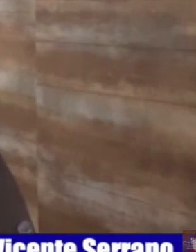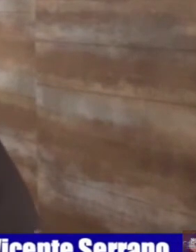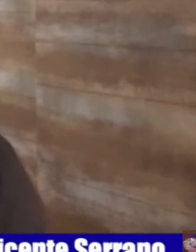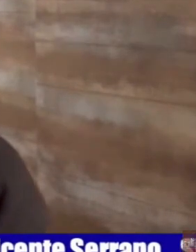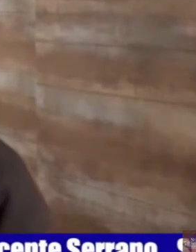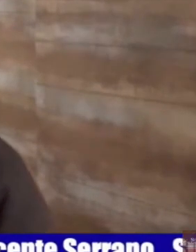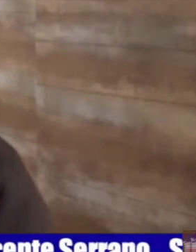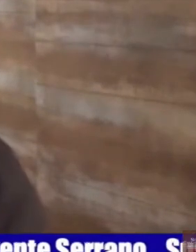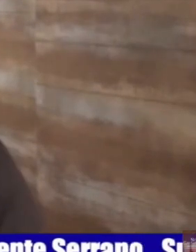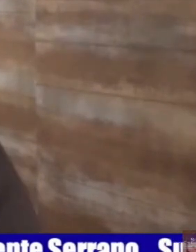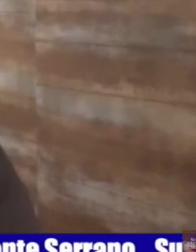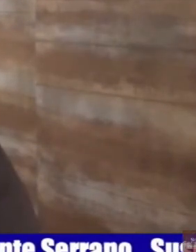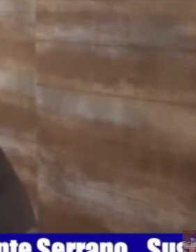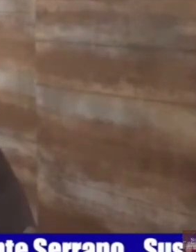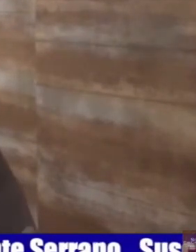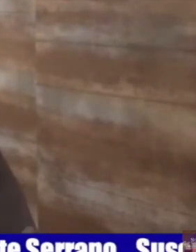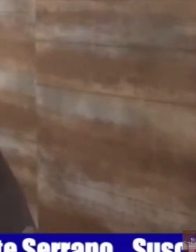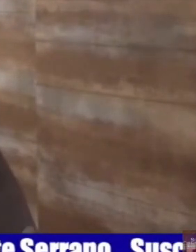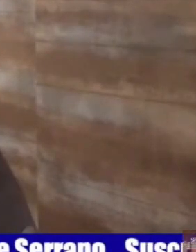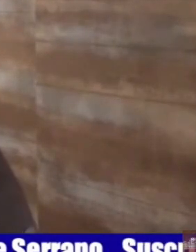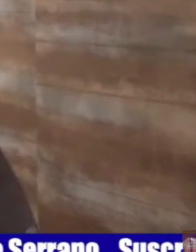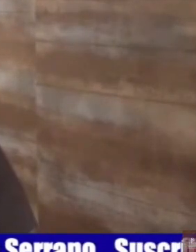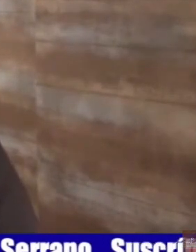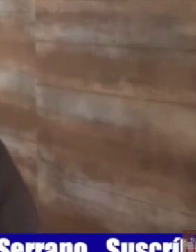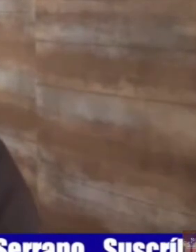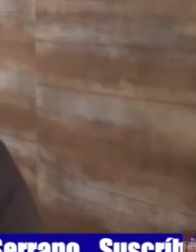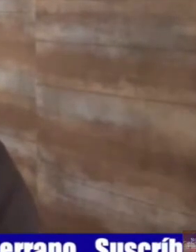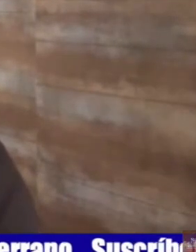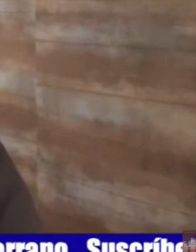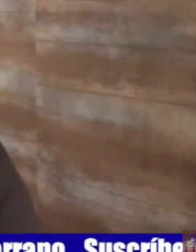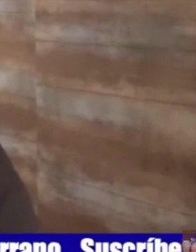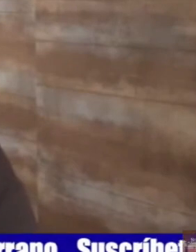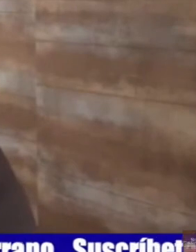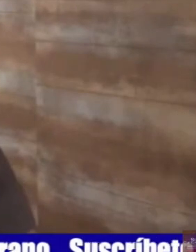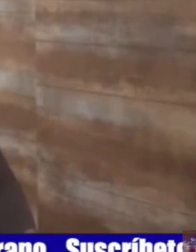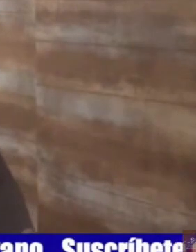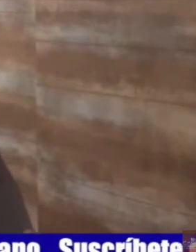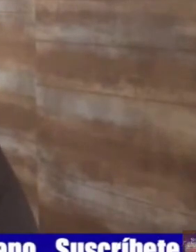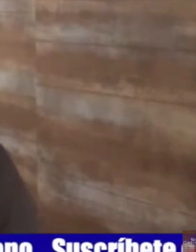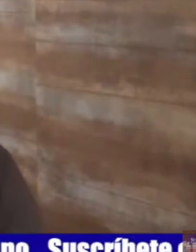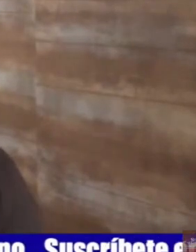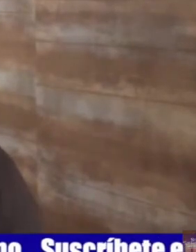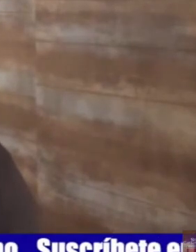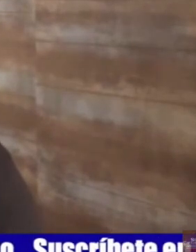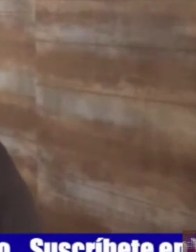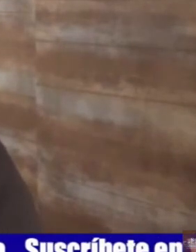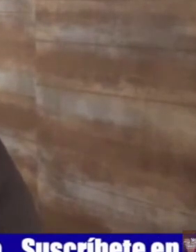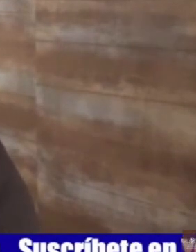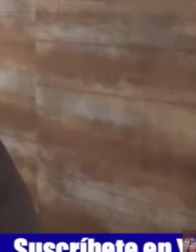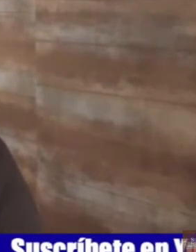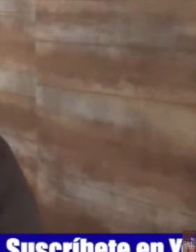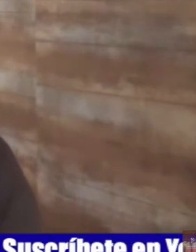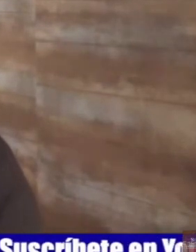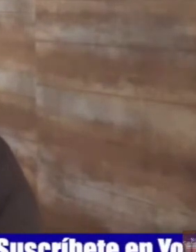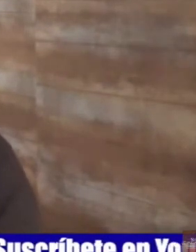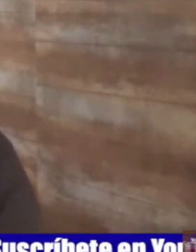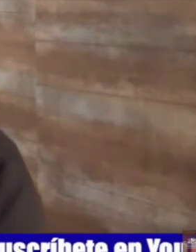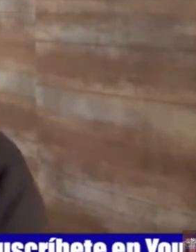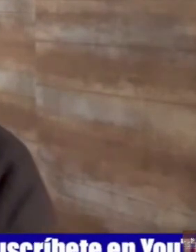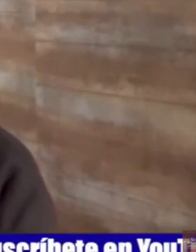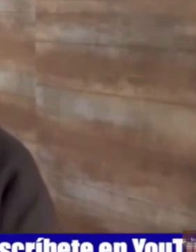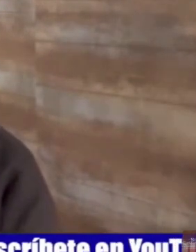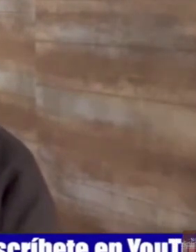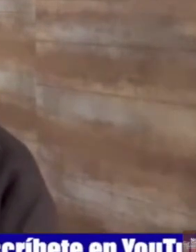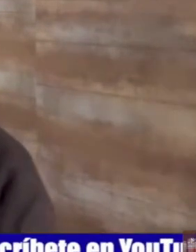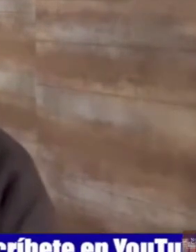tiene terror al proceso electoral que se viene en unos días en este país,